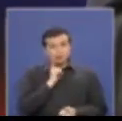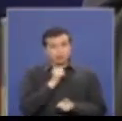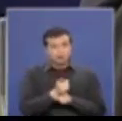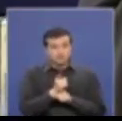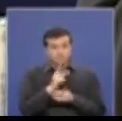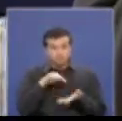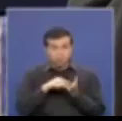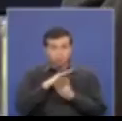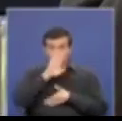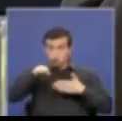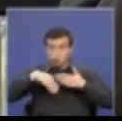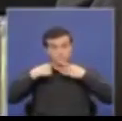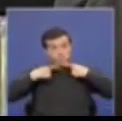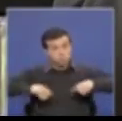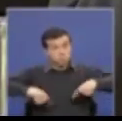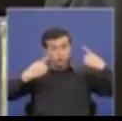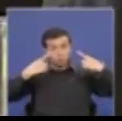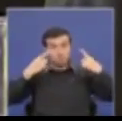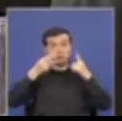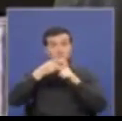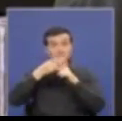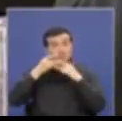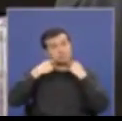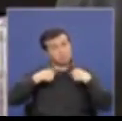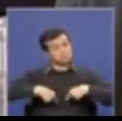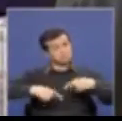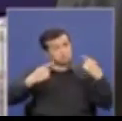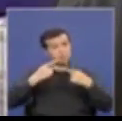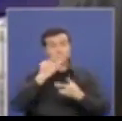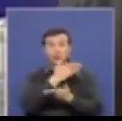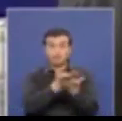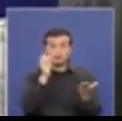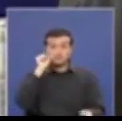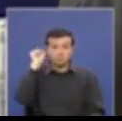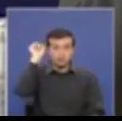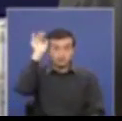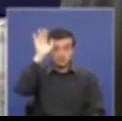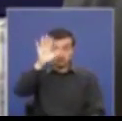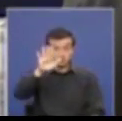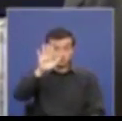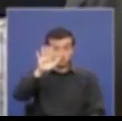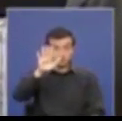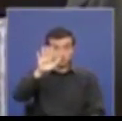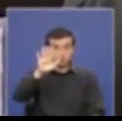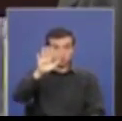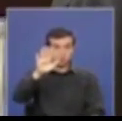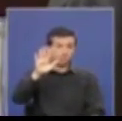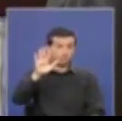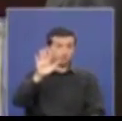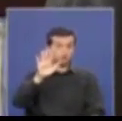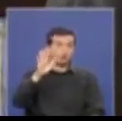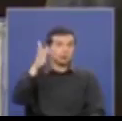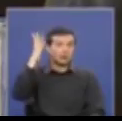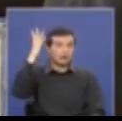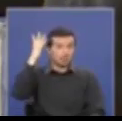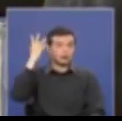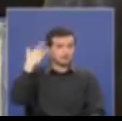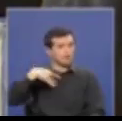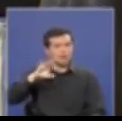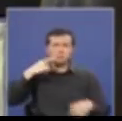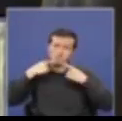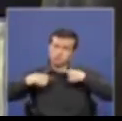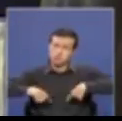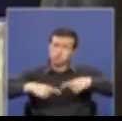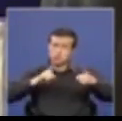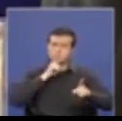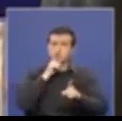esto son documentos públicos, que están en la web. Y estas grabaciones, ya que pudieron ser ilegales en su tiempo, ya son